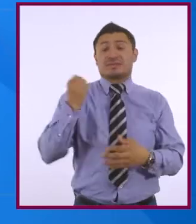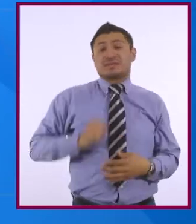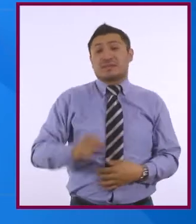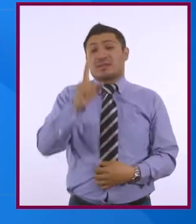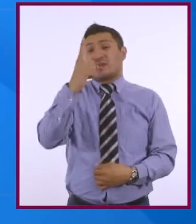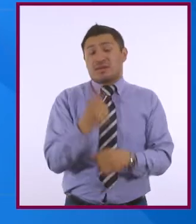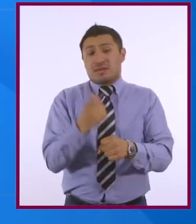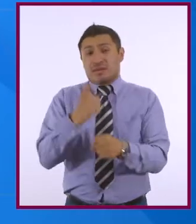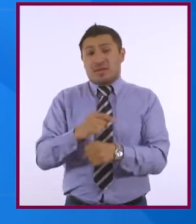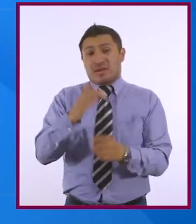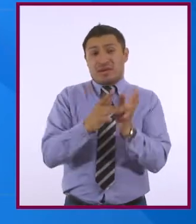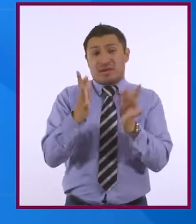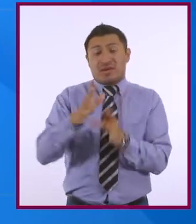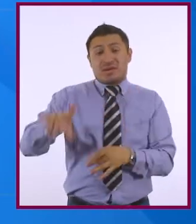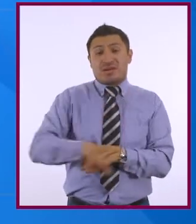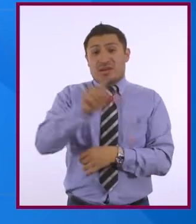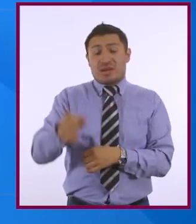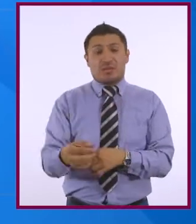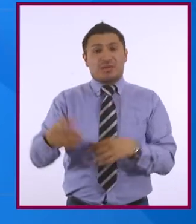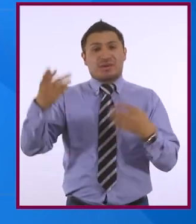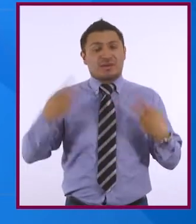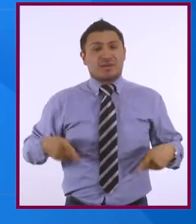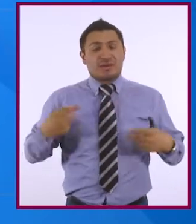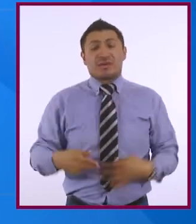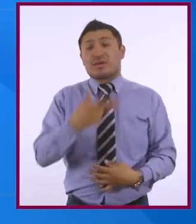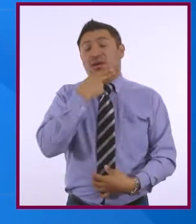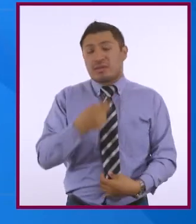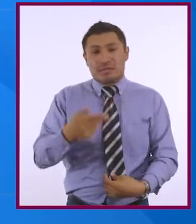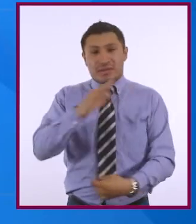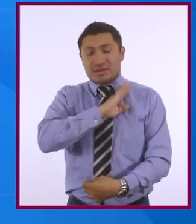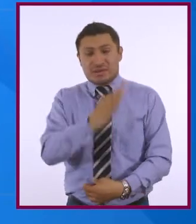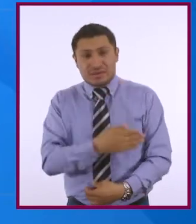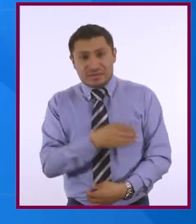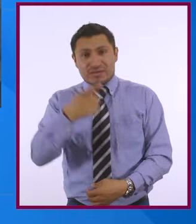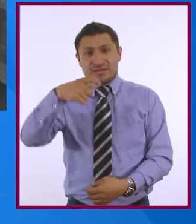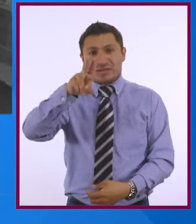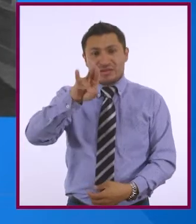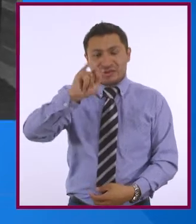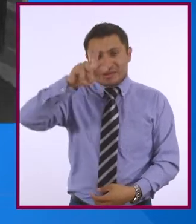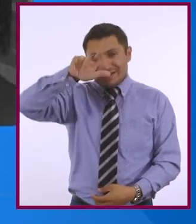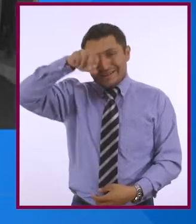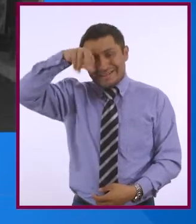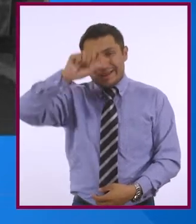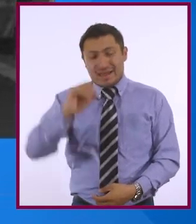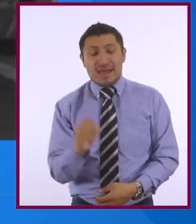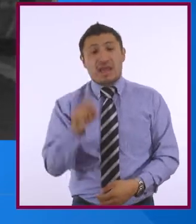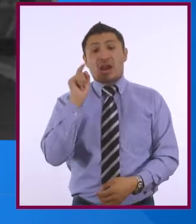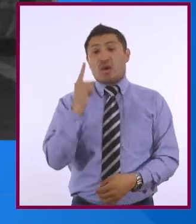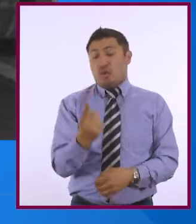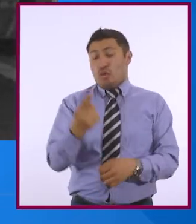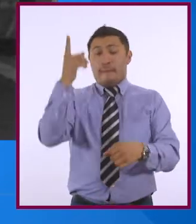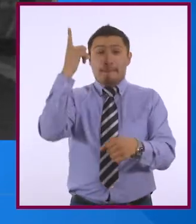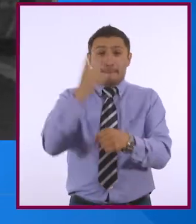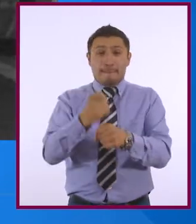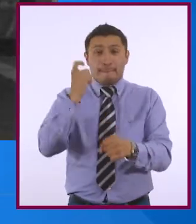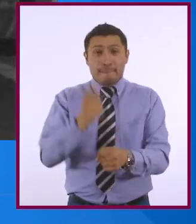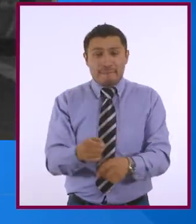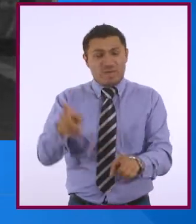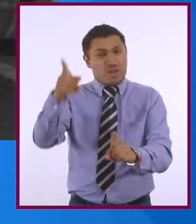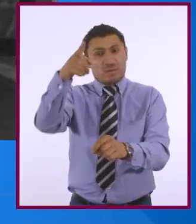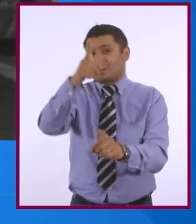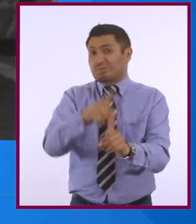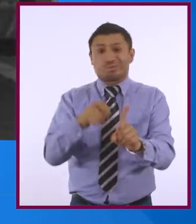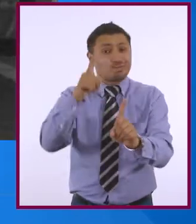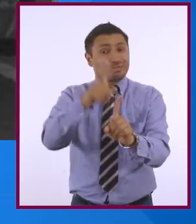después de Cristo, el retórico y pedagogo hispano-romano Quintiliano de Calahorra fue uno de los primeros en